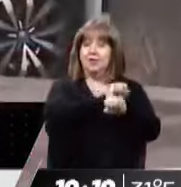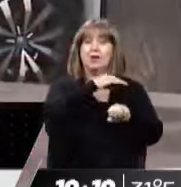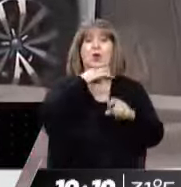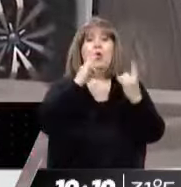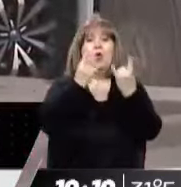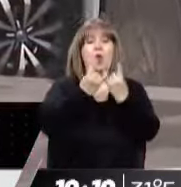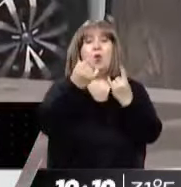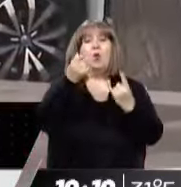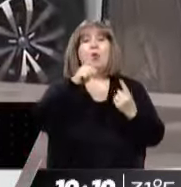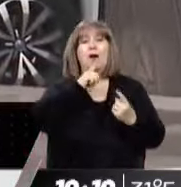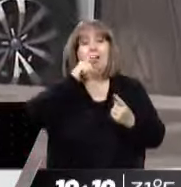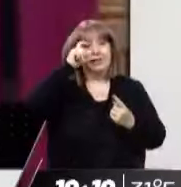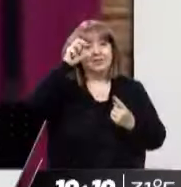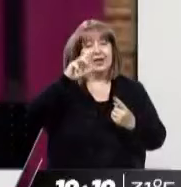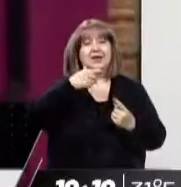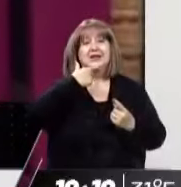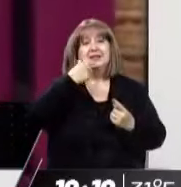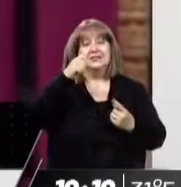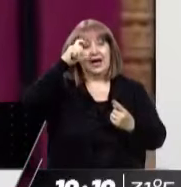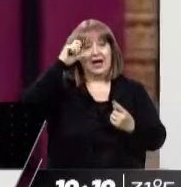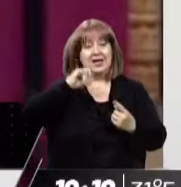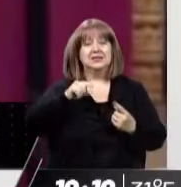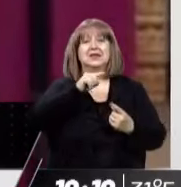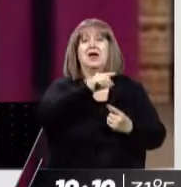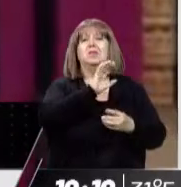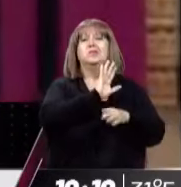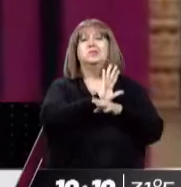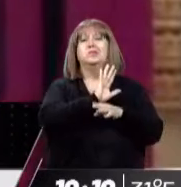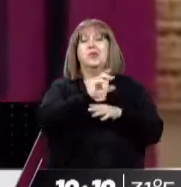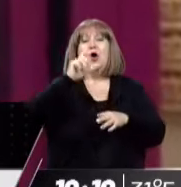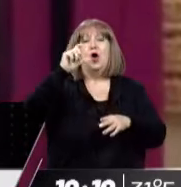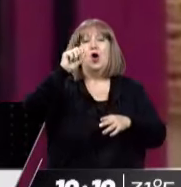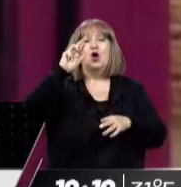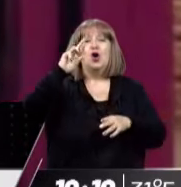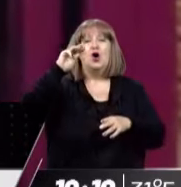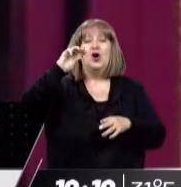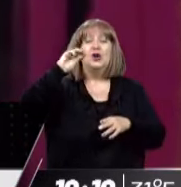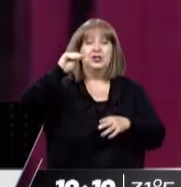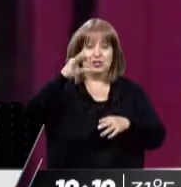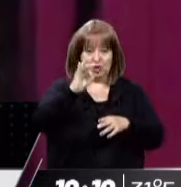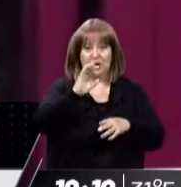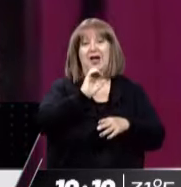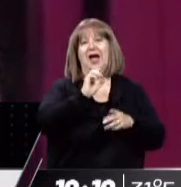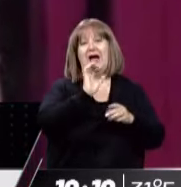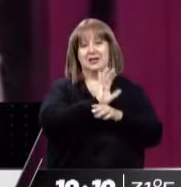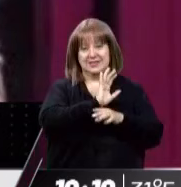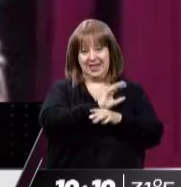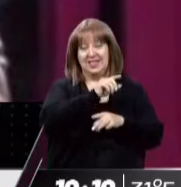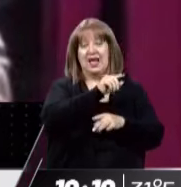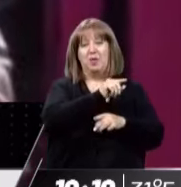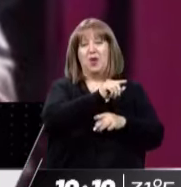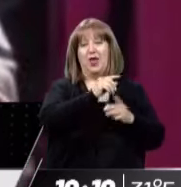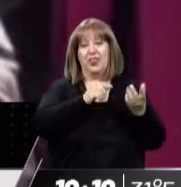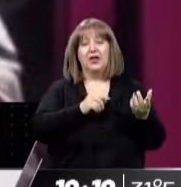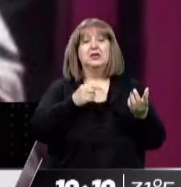Walter Sebastián Sáez, este hombre conocido como El Corcho, que fue detenido hace unas semanas atrás en la provincia de Chubut